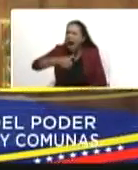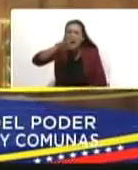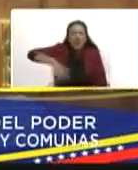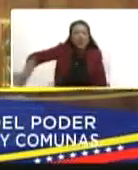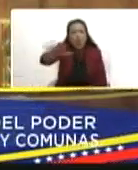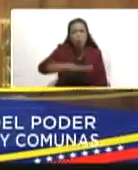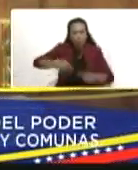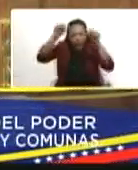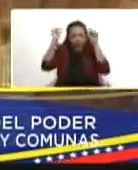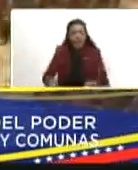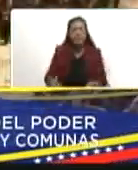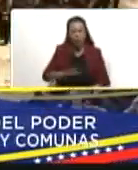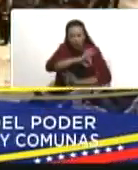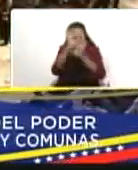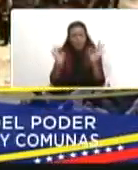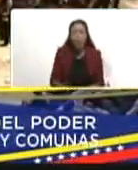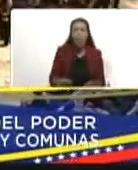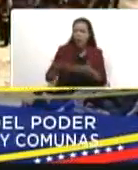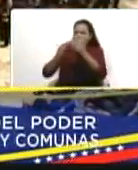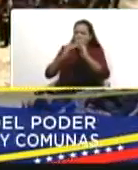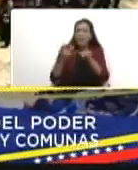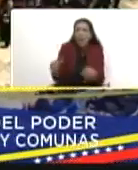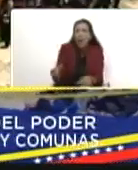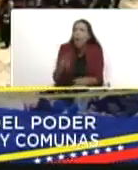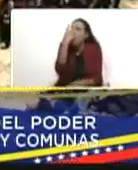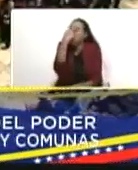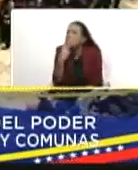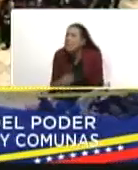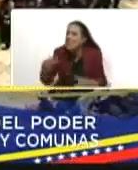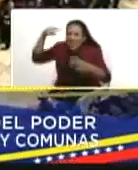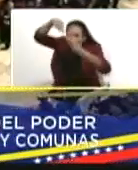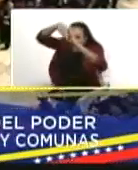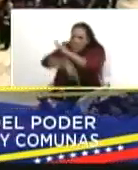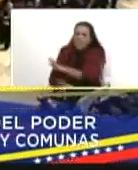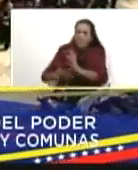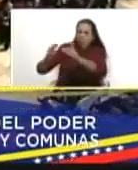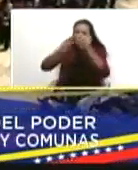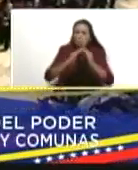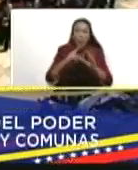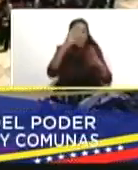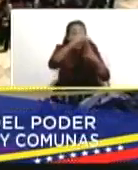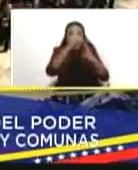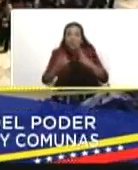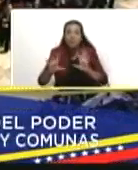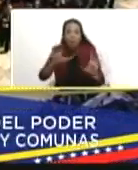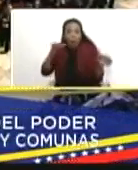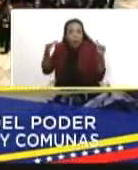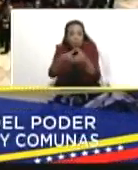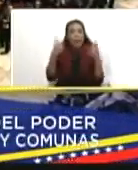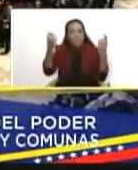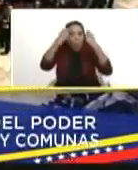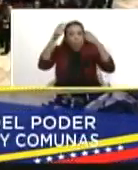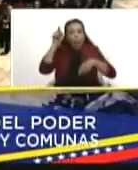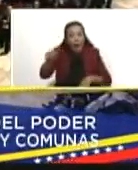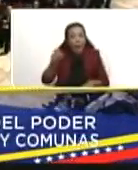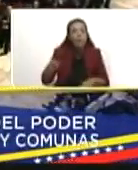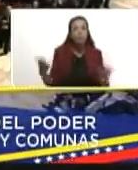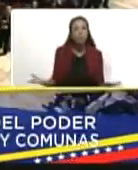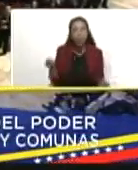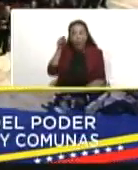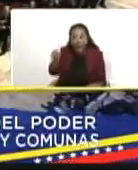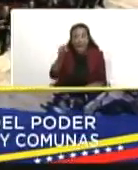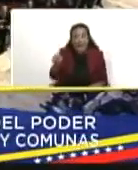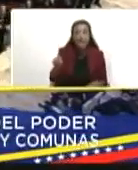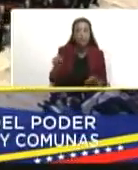colectivos y las formas de organización de la nueva época de la diversidad de la organización Popular